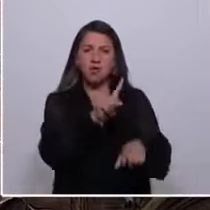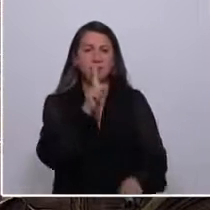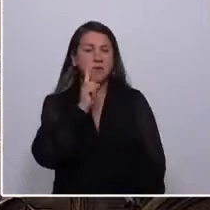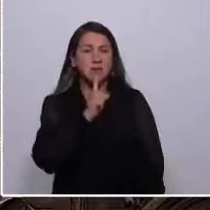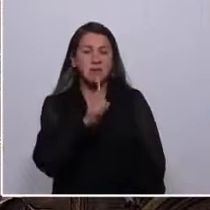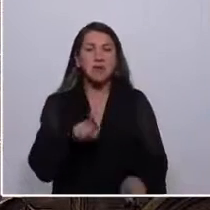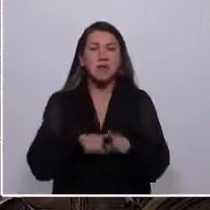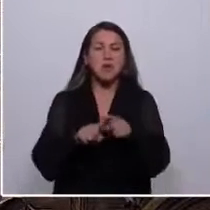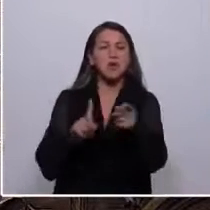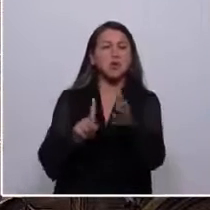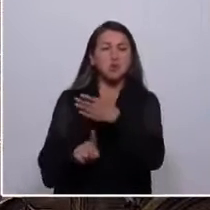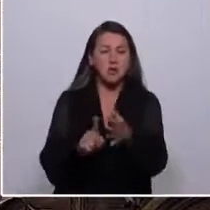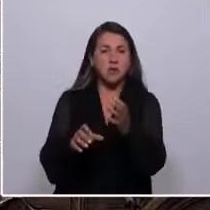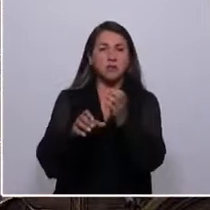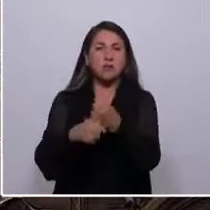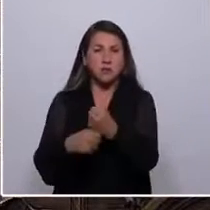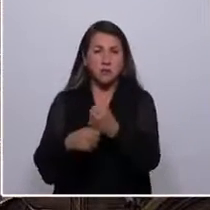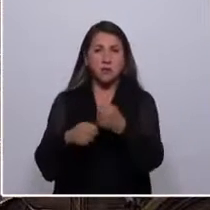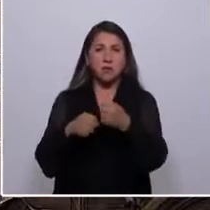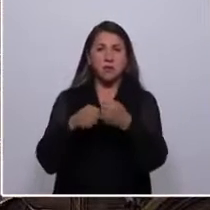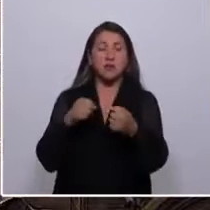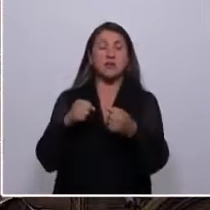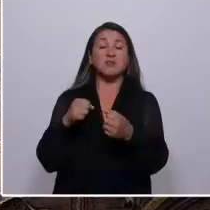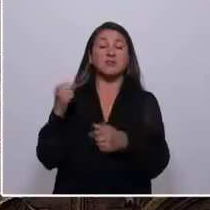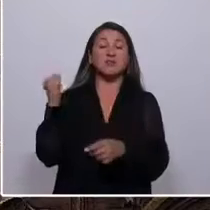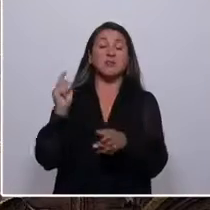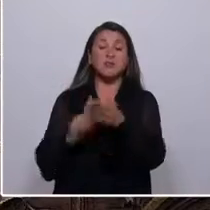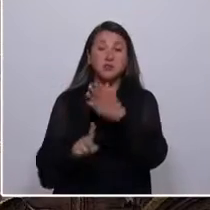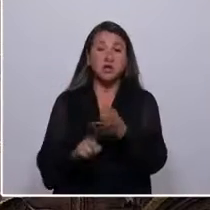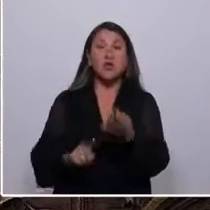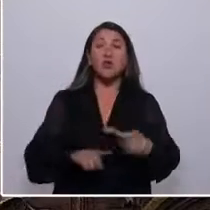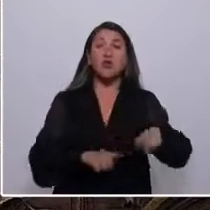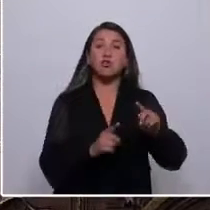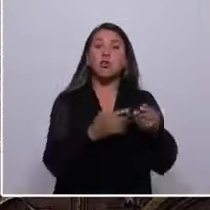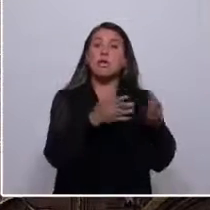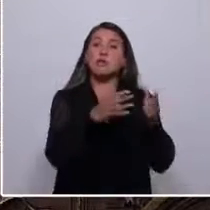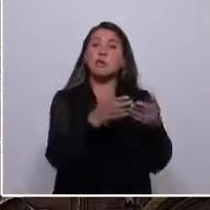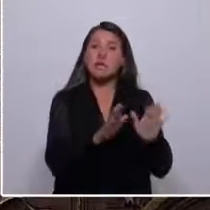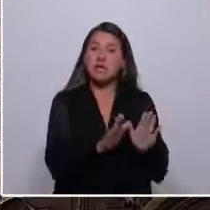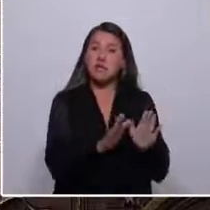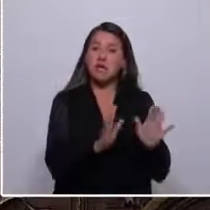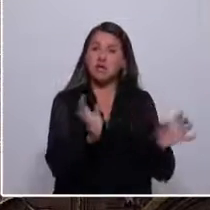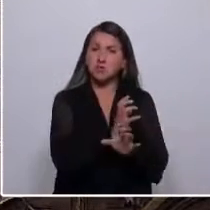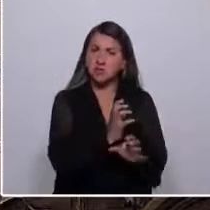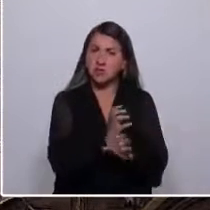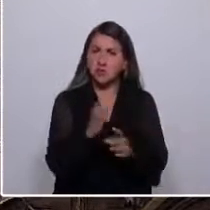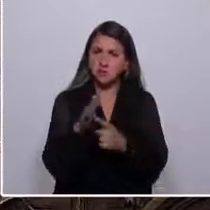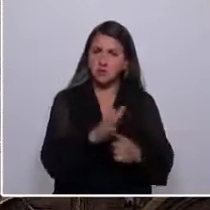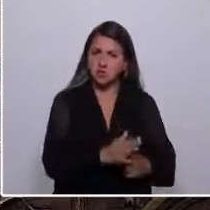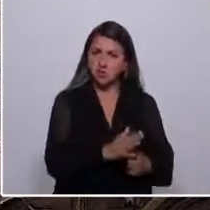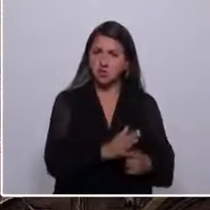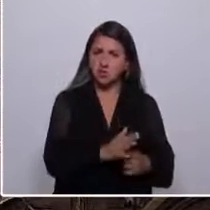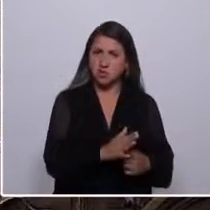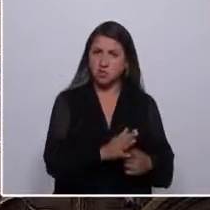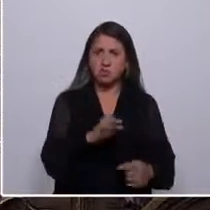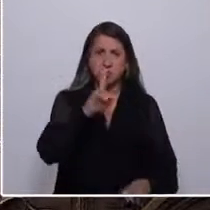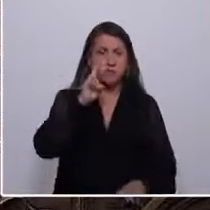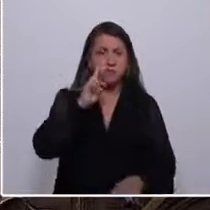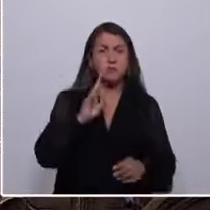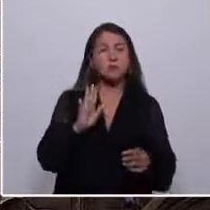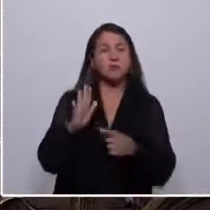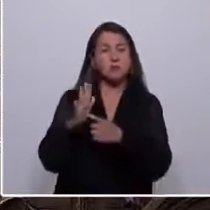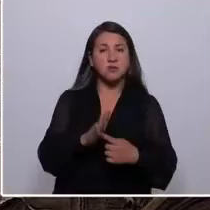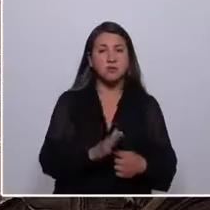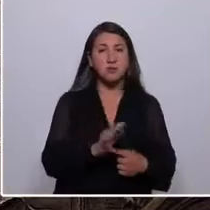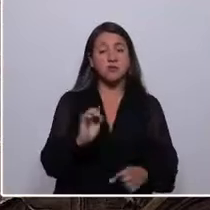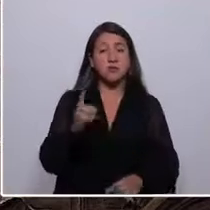atacaron, nos torturaron, traicionaron y cegaron, mientras a otros pocos les otorgaban la libertad de accionar con violencia, discriminación y negacionismo. Vimos en